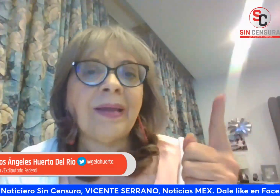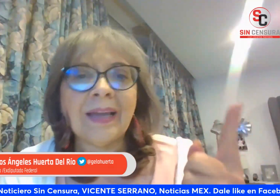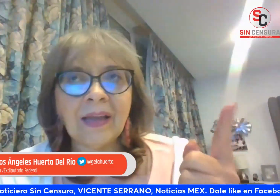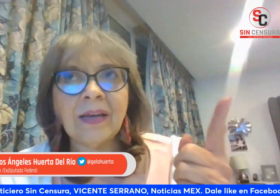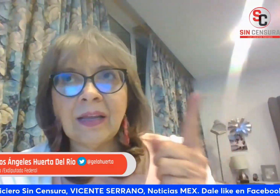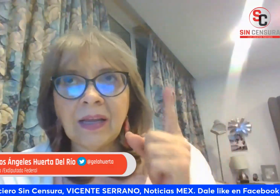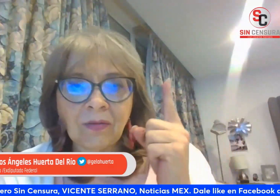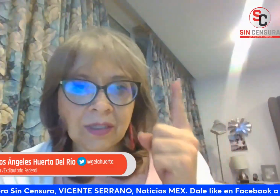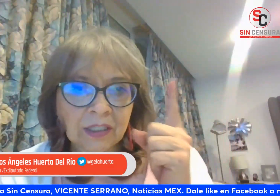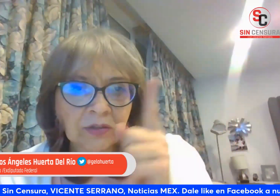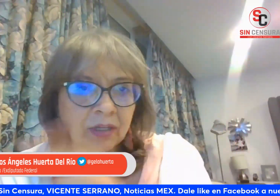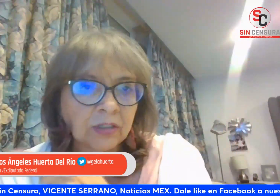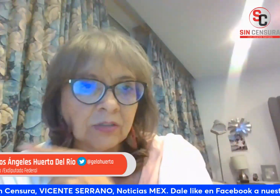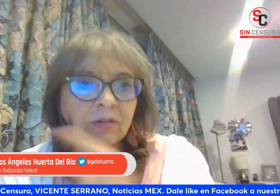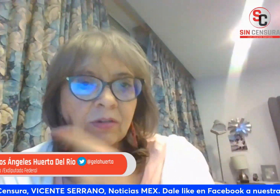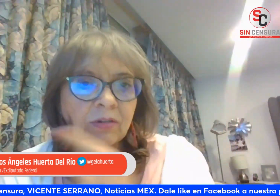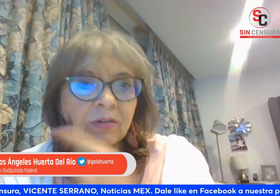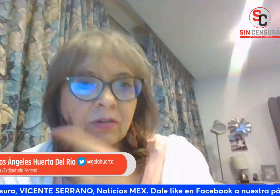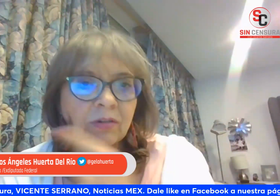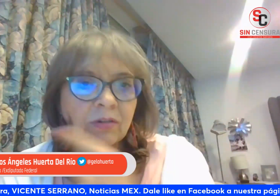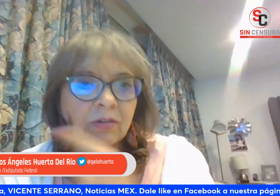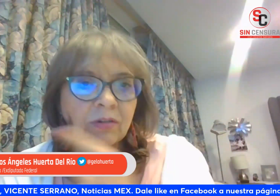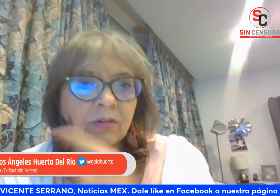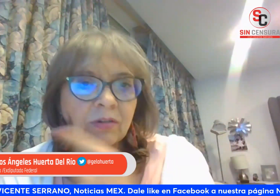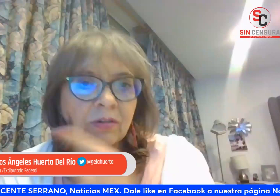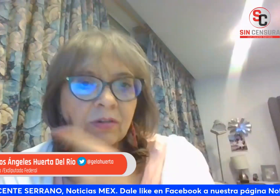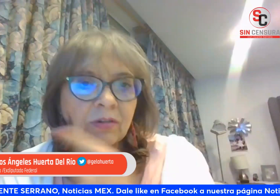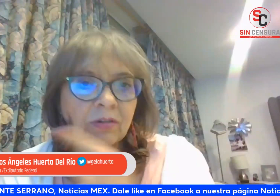excepto el IPN, en una estación que solamente tiene